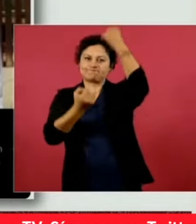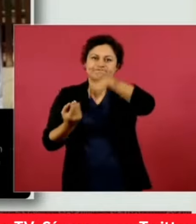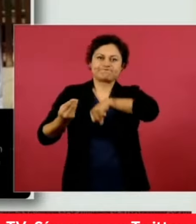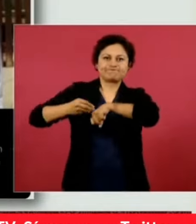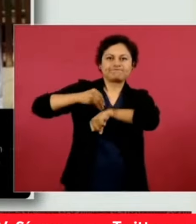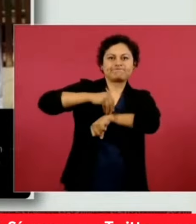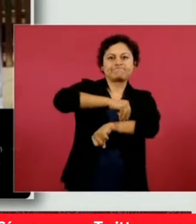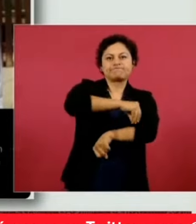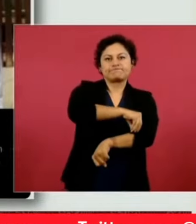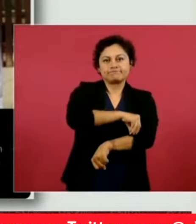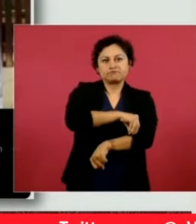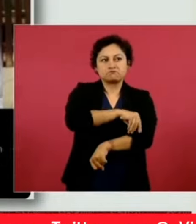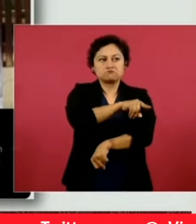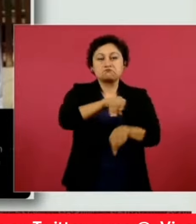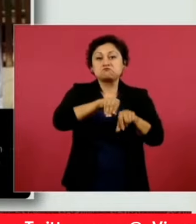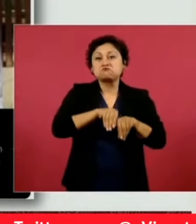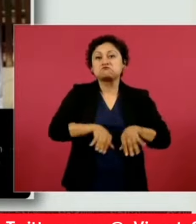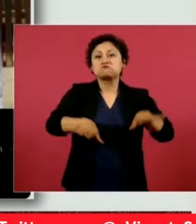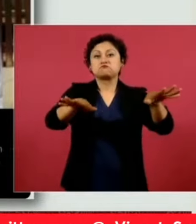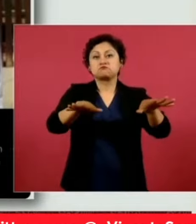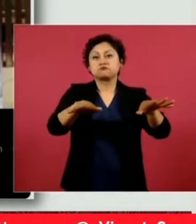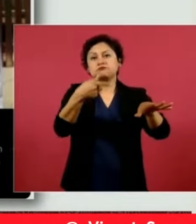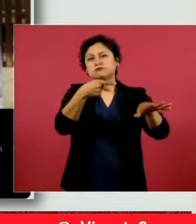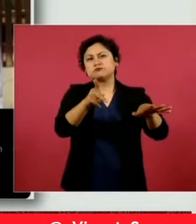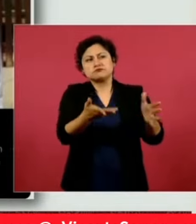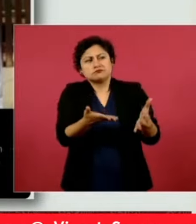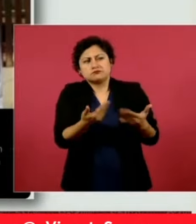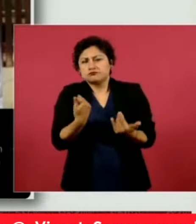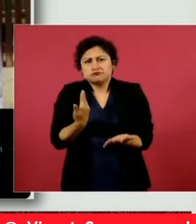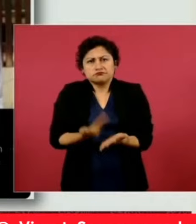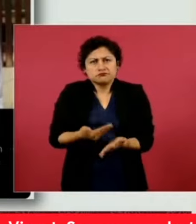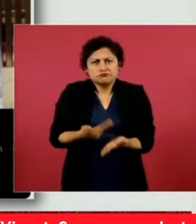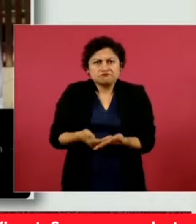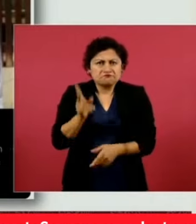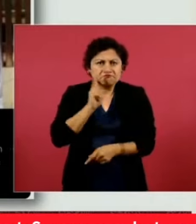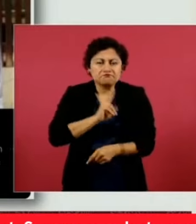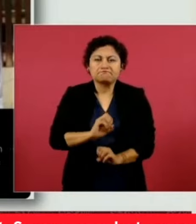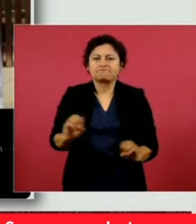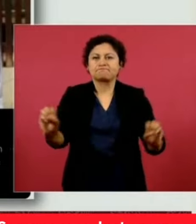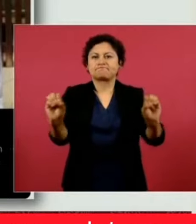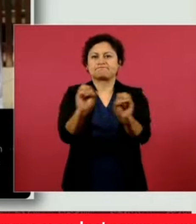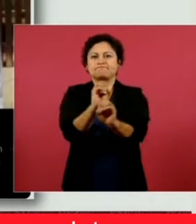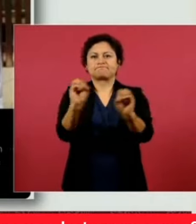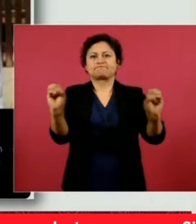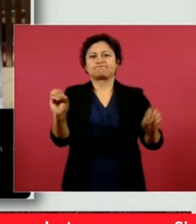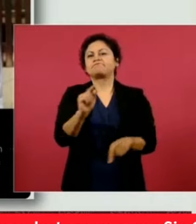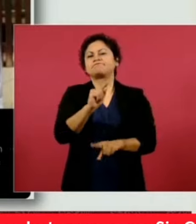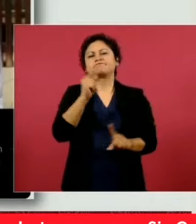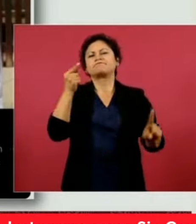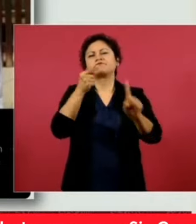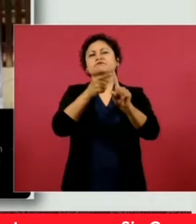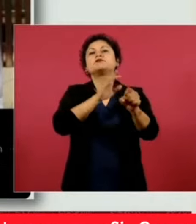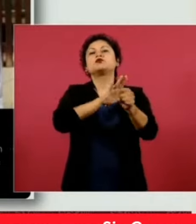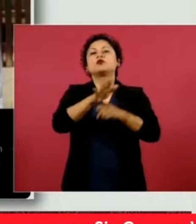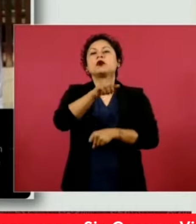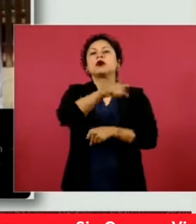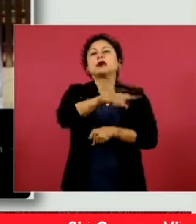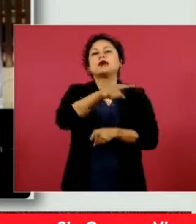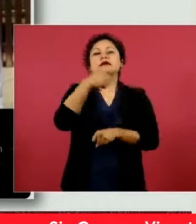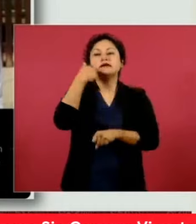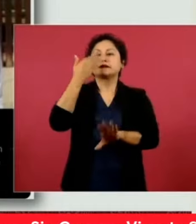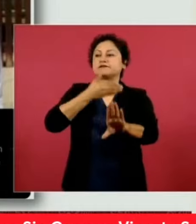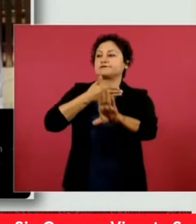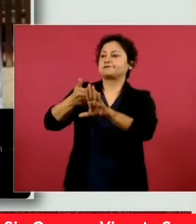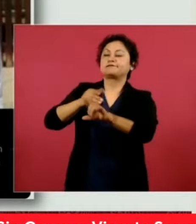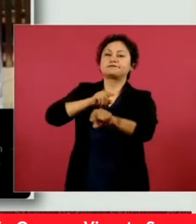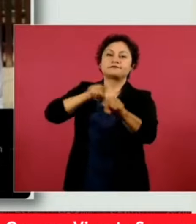han presentado una sola prueba. Se trata de una campaña para desacreditar al gobierno de